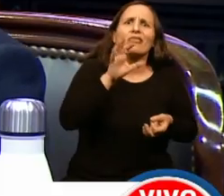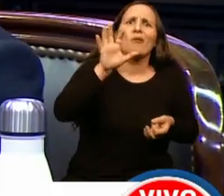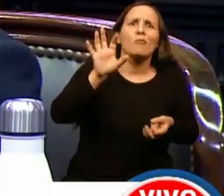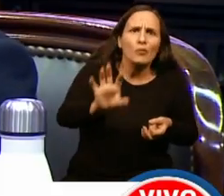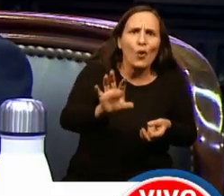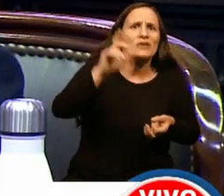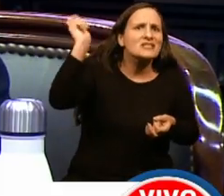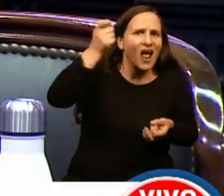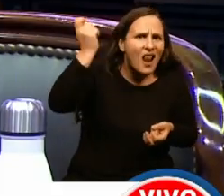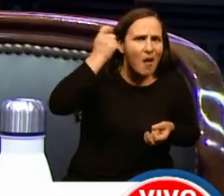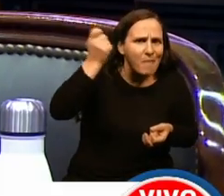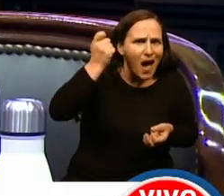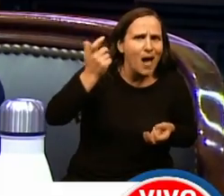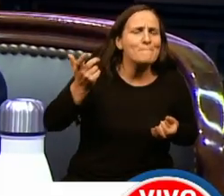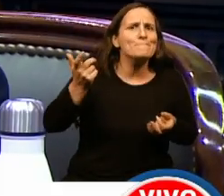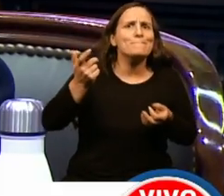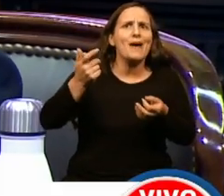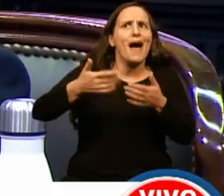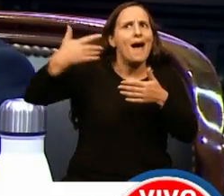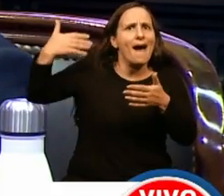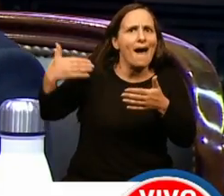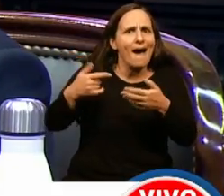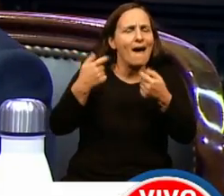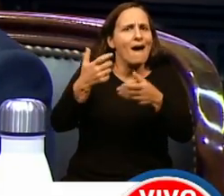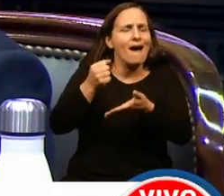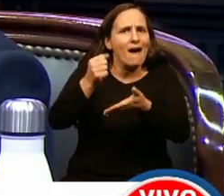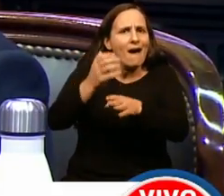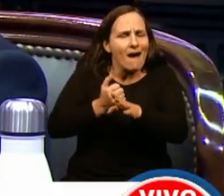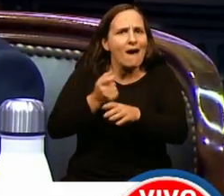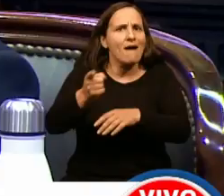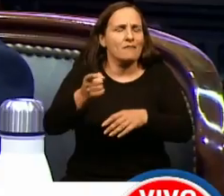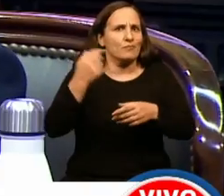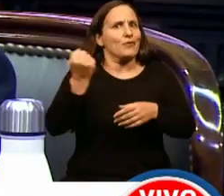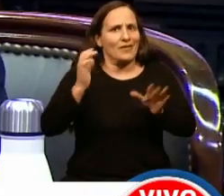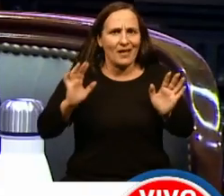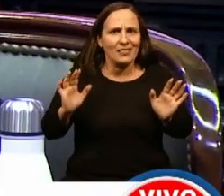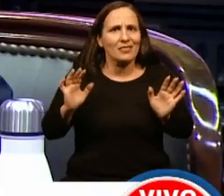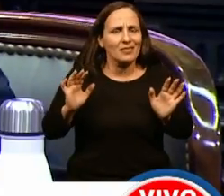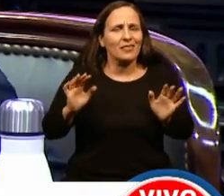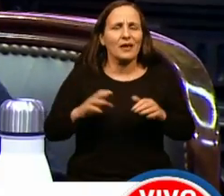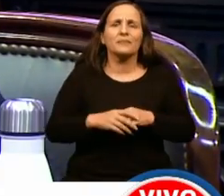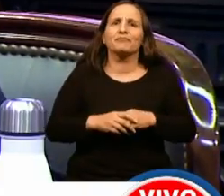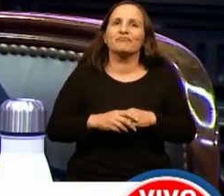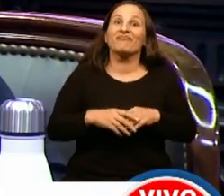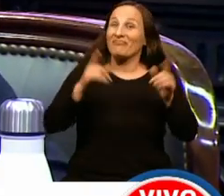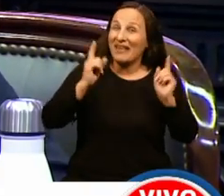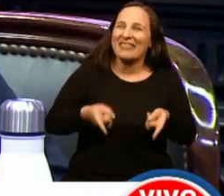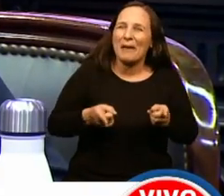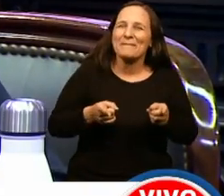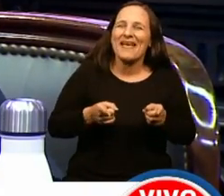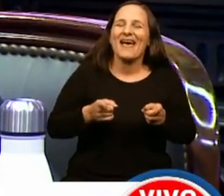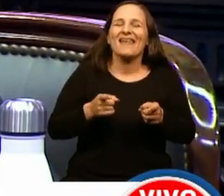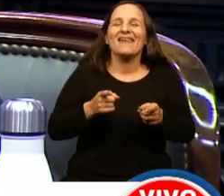pampa tener desde hace tiempo este beneficio y nos ocurre también en los representantes